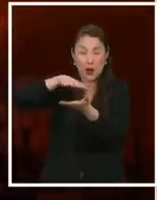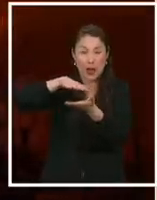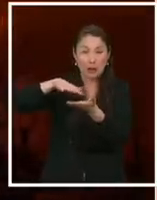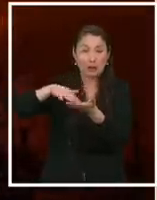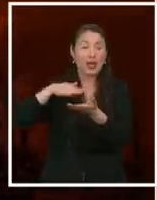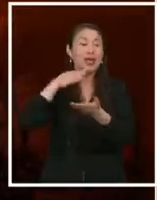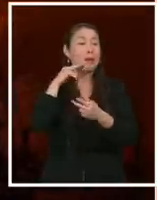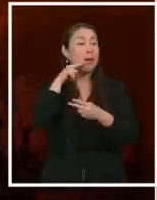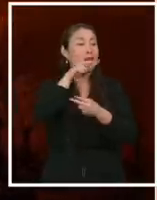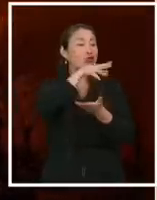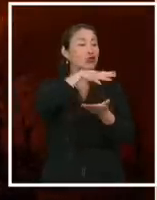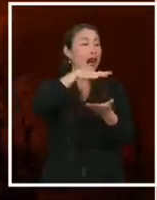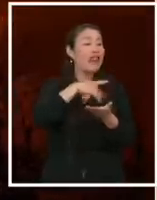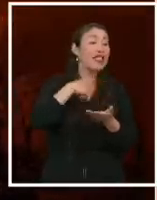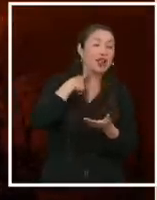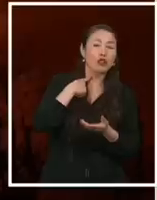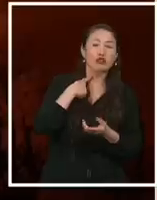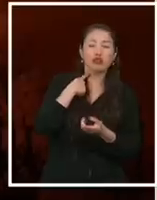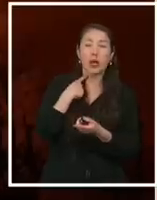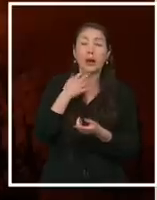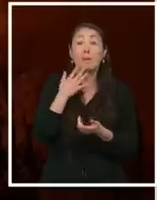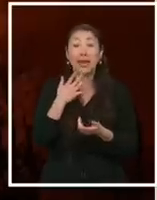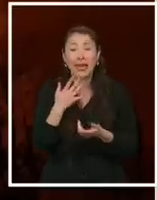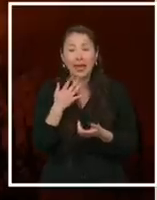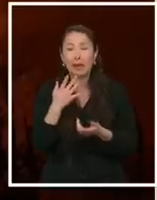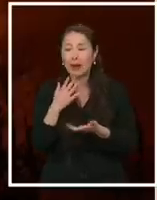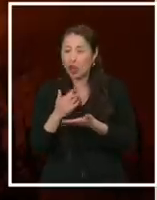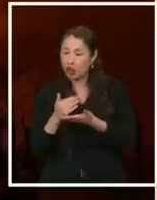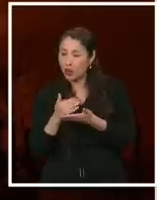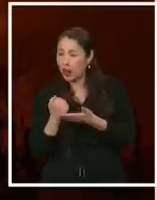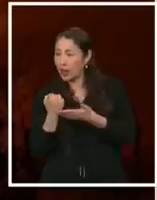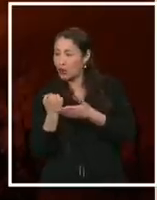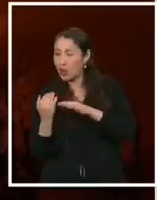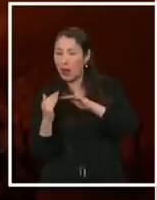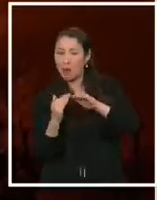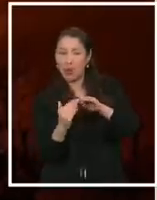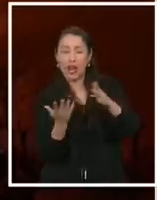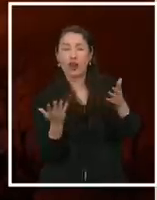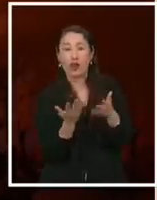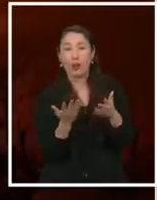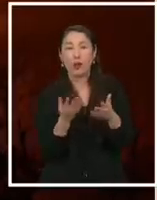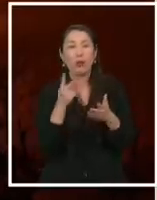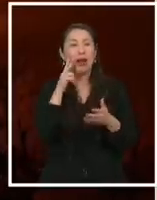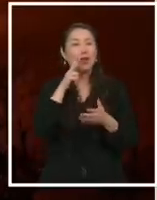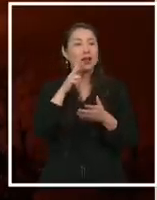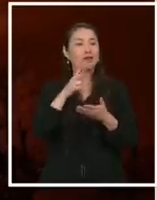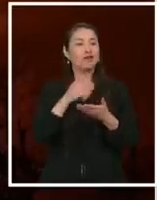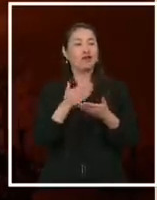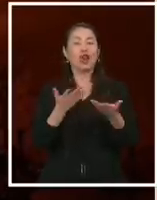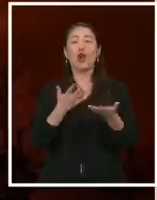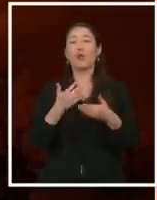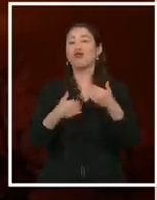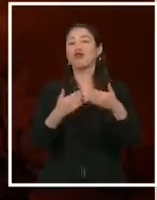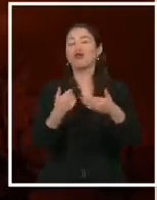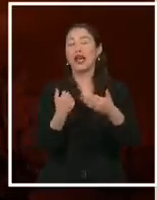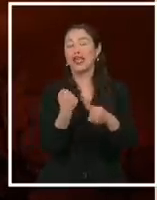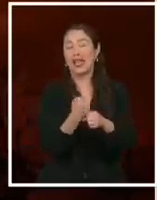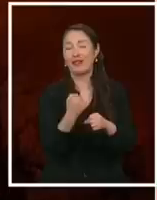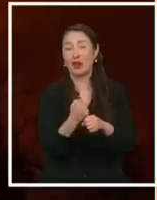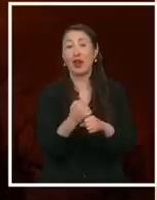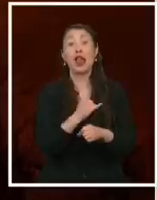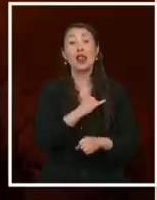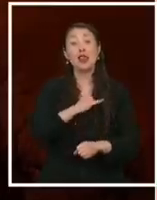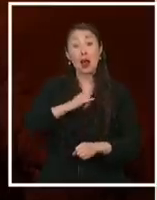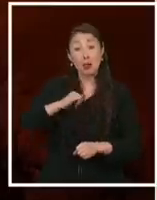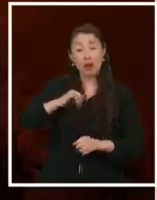zonas afectadas para así poder disponer de ayuda logística para ver cómo van a seguir con las labores. En unos minutos más va a haber un punto de prensa